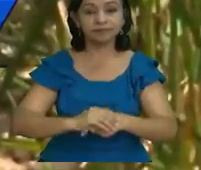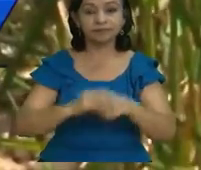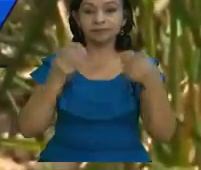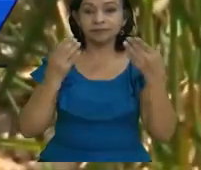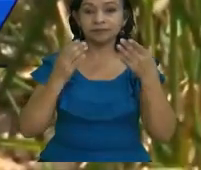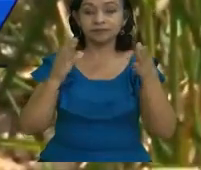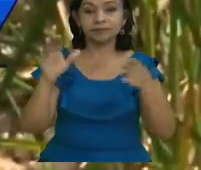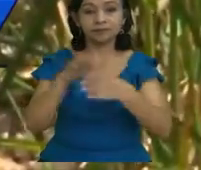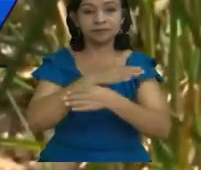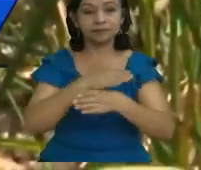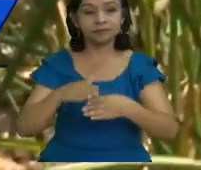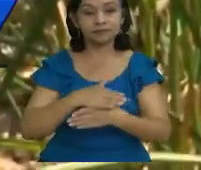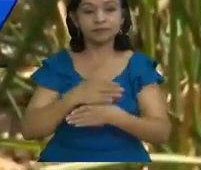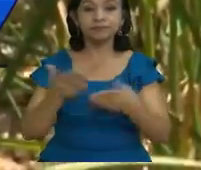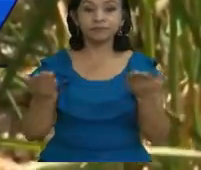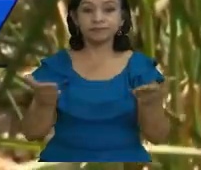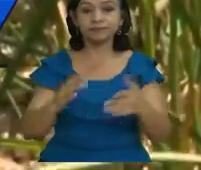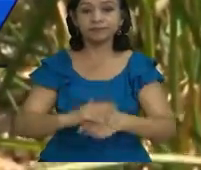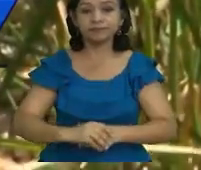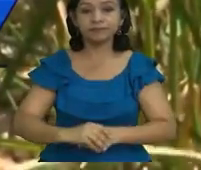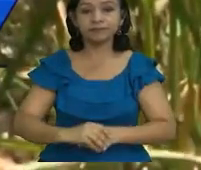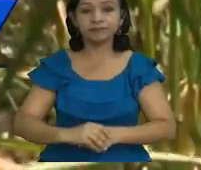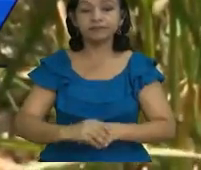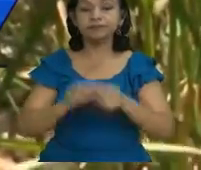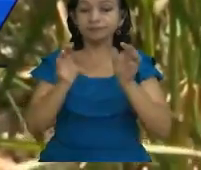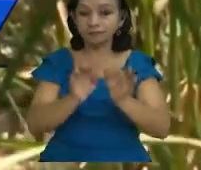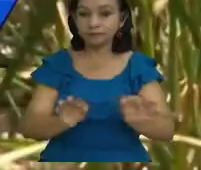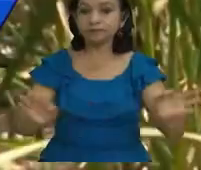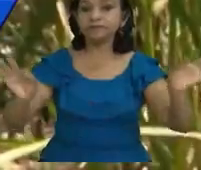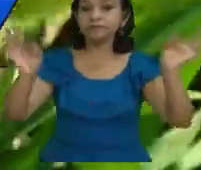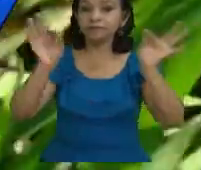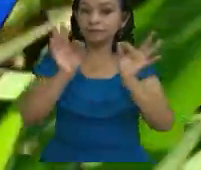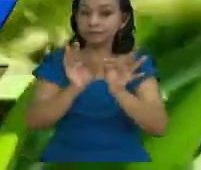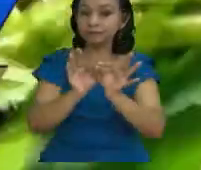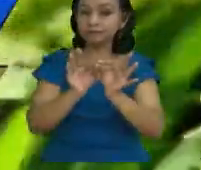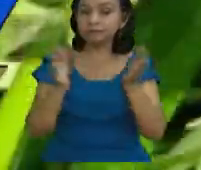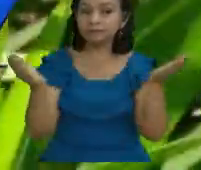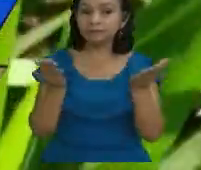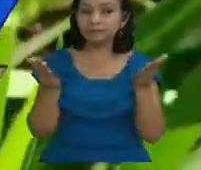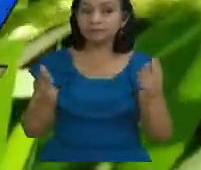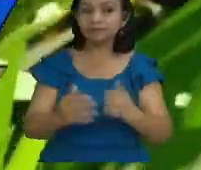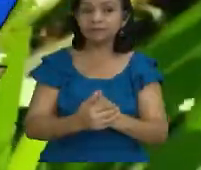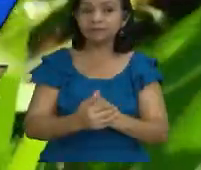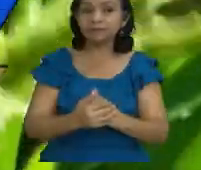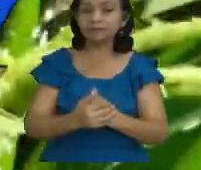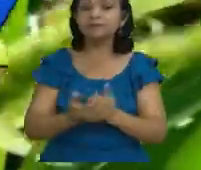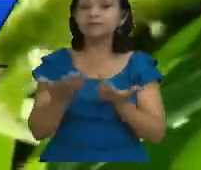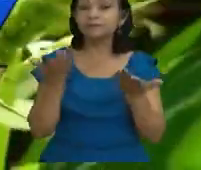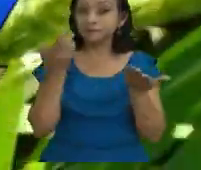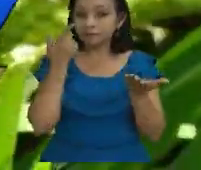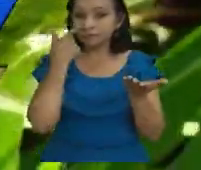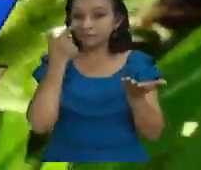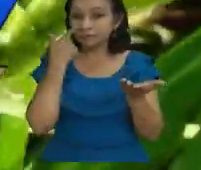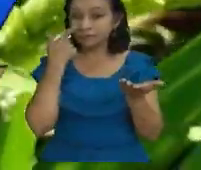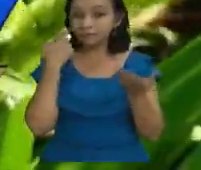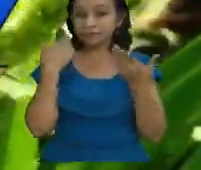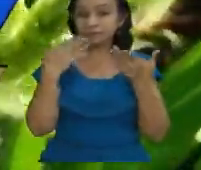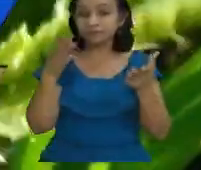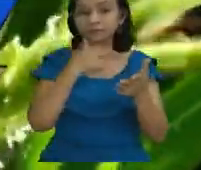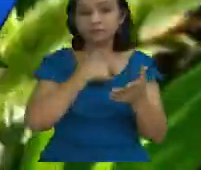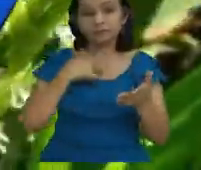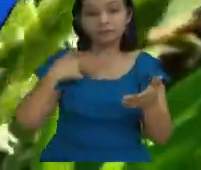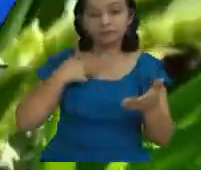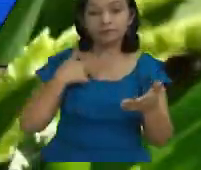producción variada. Medios de producción, claro. Variada. Sí. Y tan importante que es, porque también, obviamente, los cultivos son